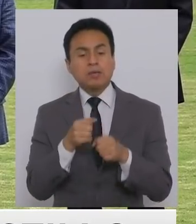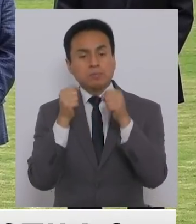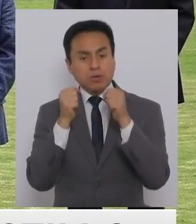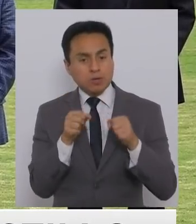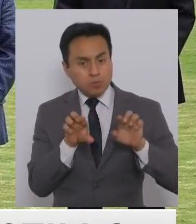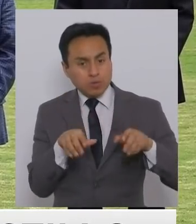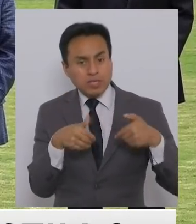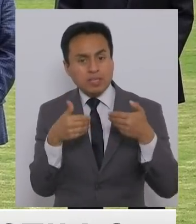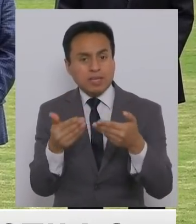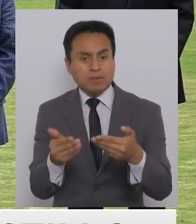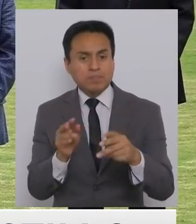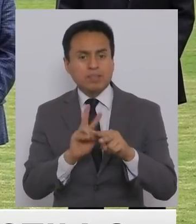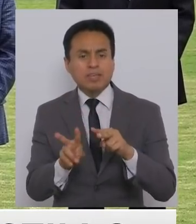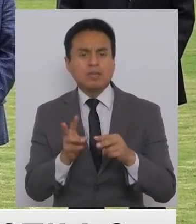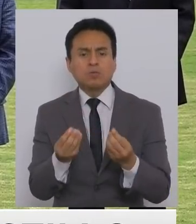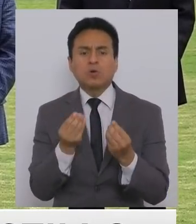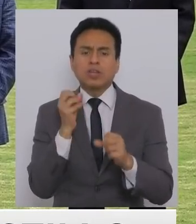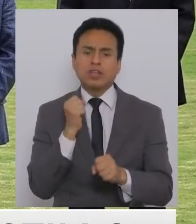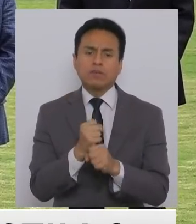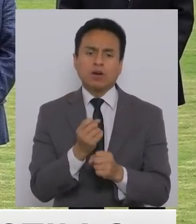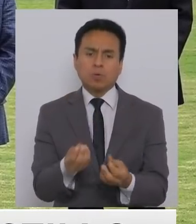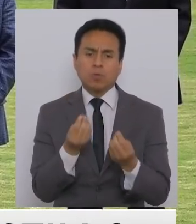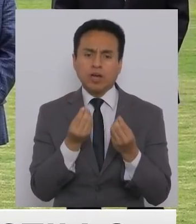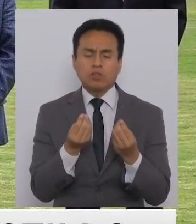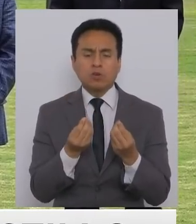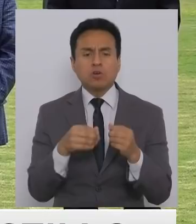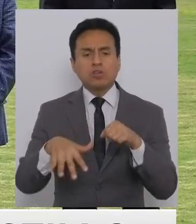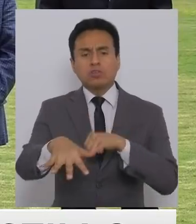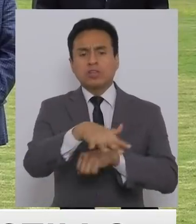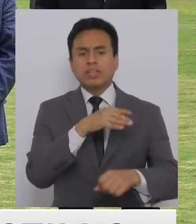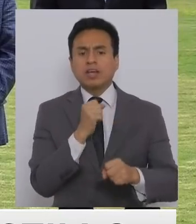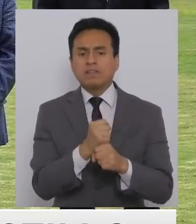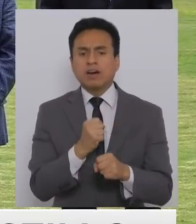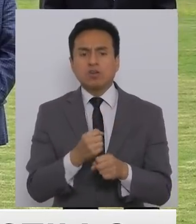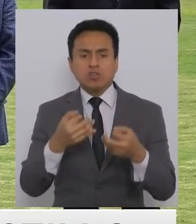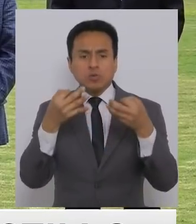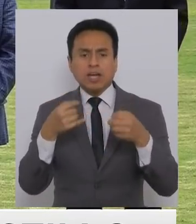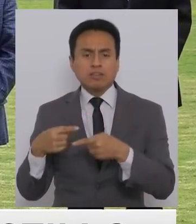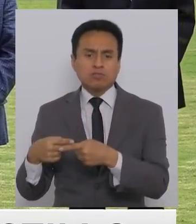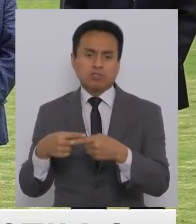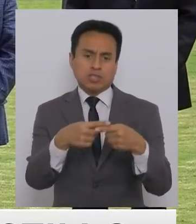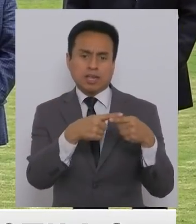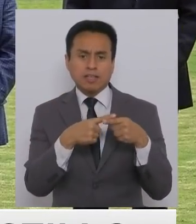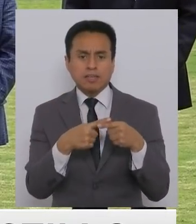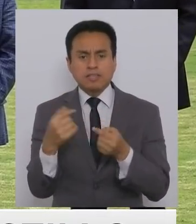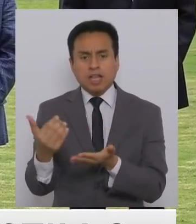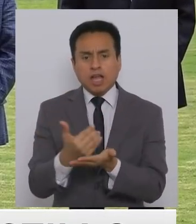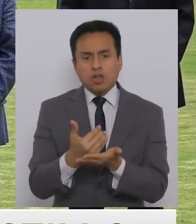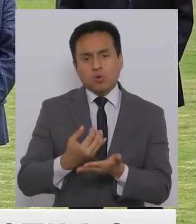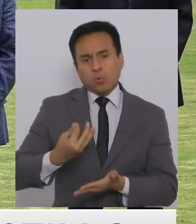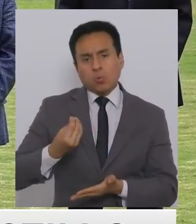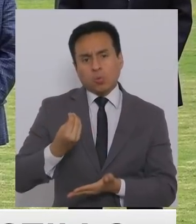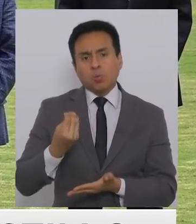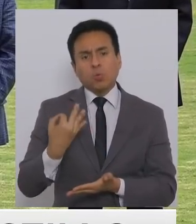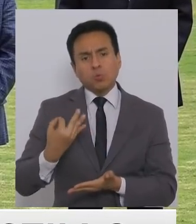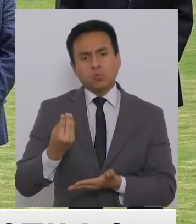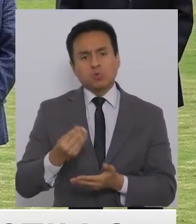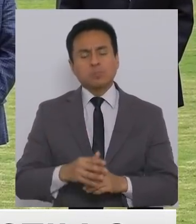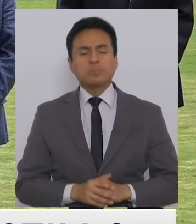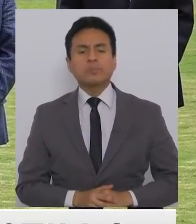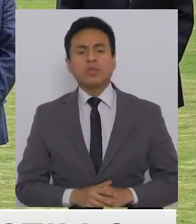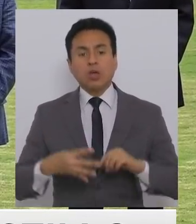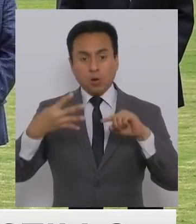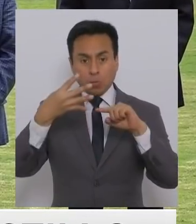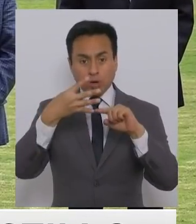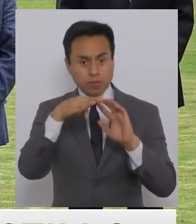oportunidad de hacerlo con un buen trabajo, con buenas condiciones de trabajo, con seguridad social y con un salario justo. Nuestra cuarta